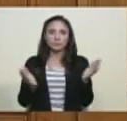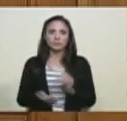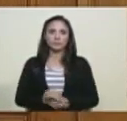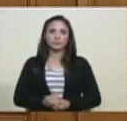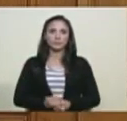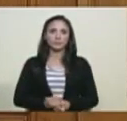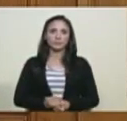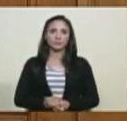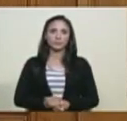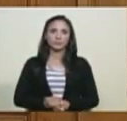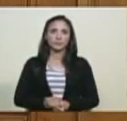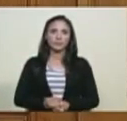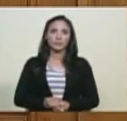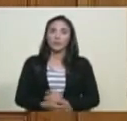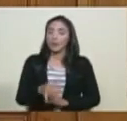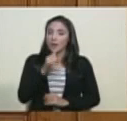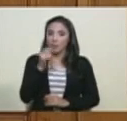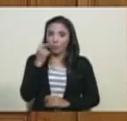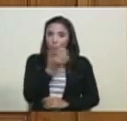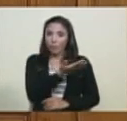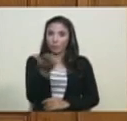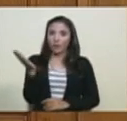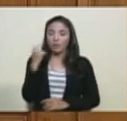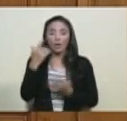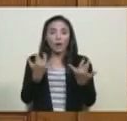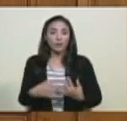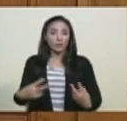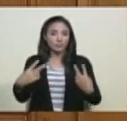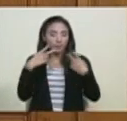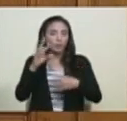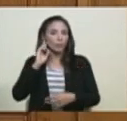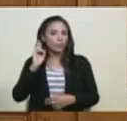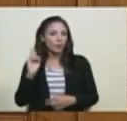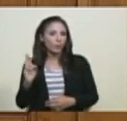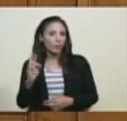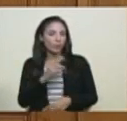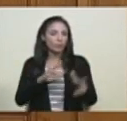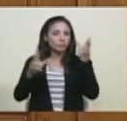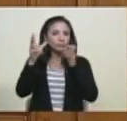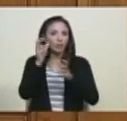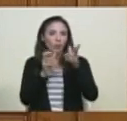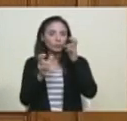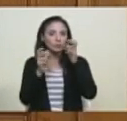Yo les digo, compatriotas, que me ven y me escuchan,